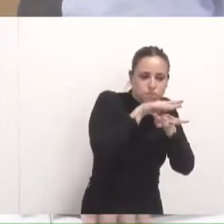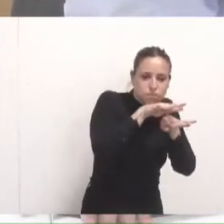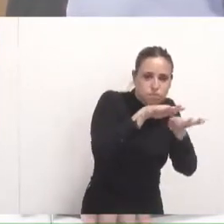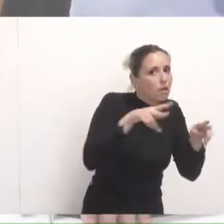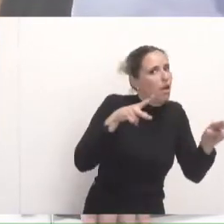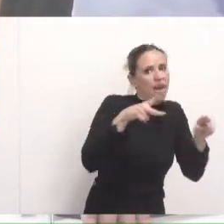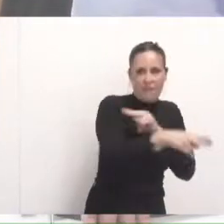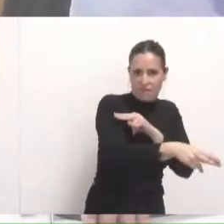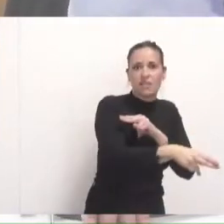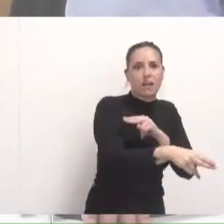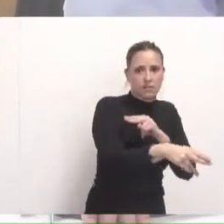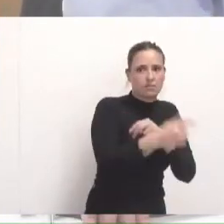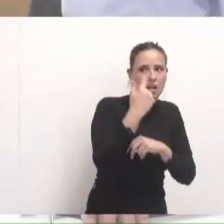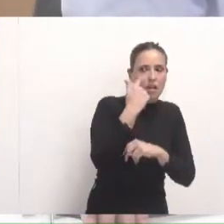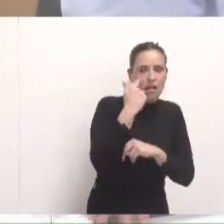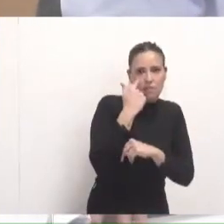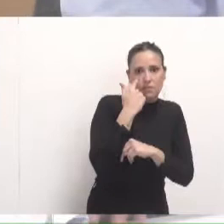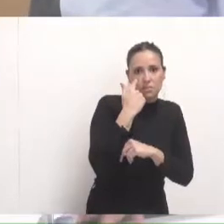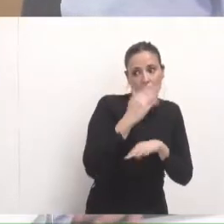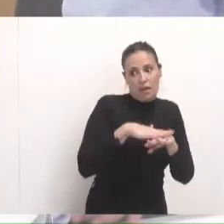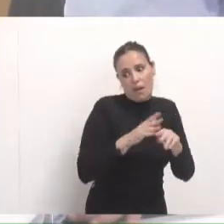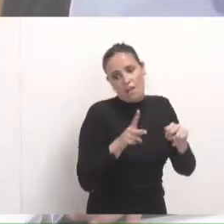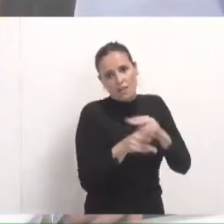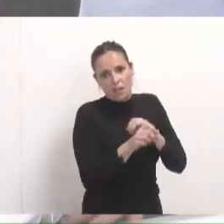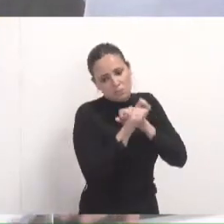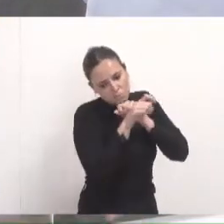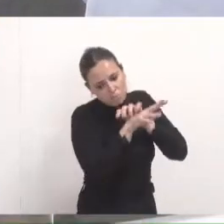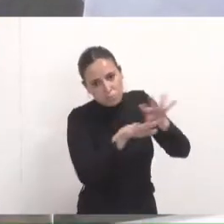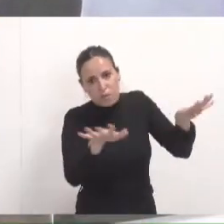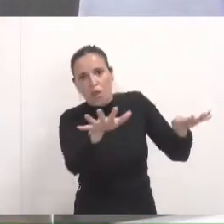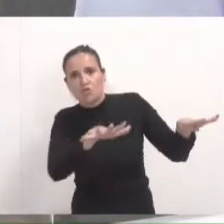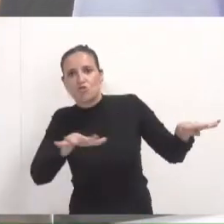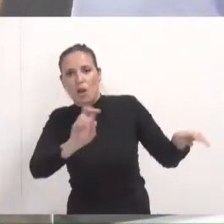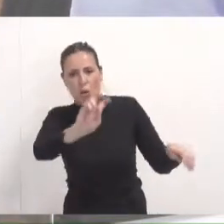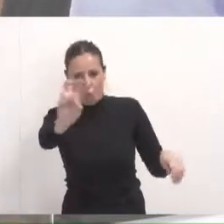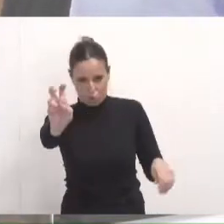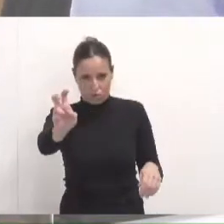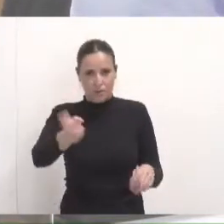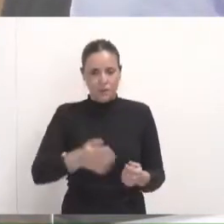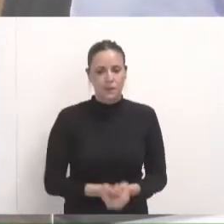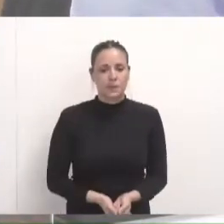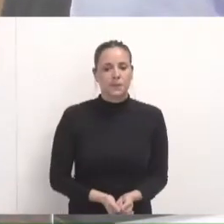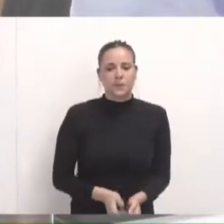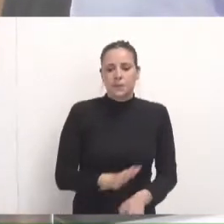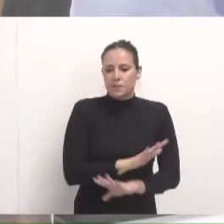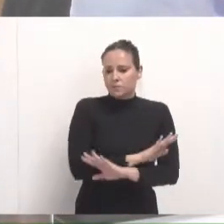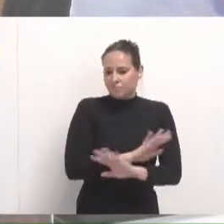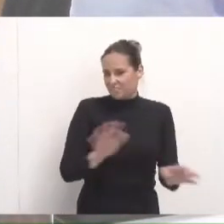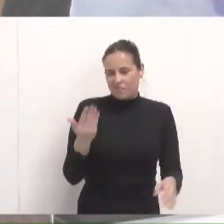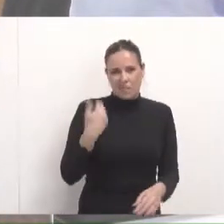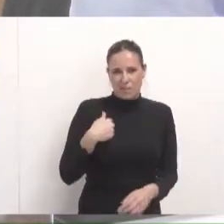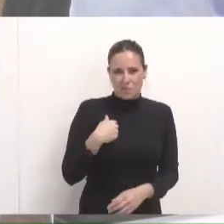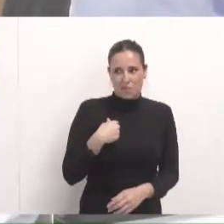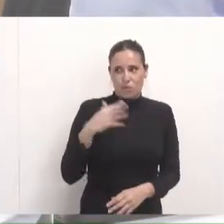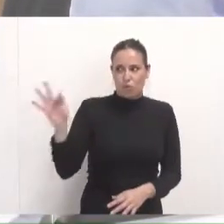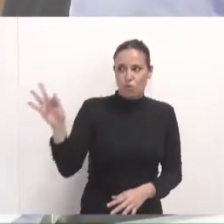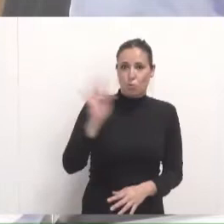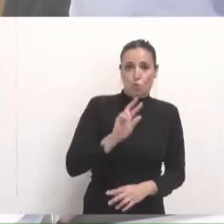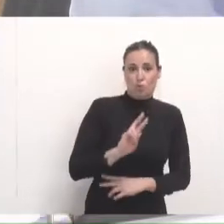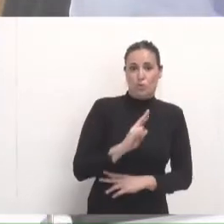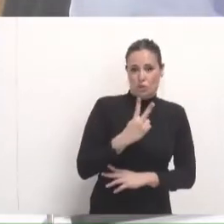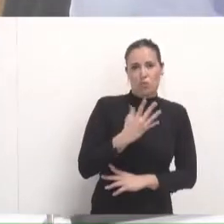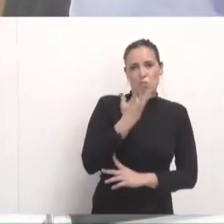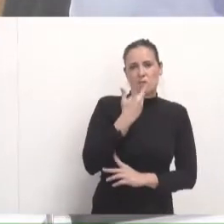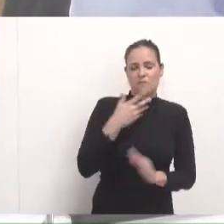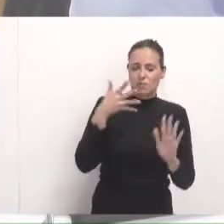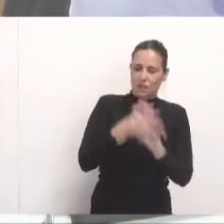tipo, digamos, de contaminación de otra zona. Pero bueno, yo prefiero ya en la segunda intervención explicar un poco con